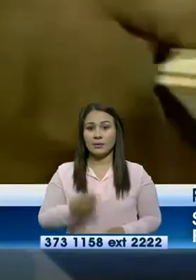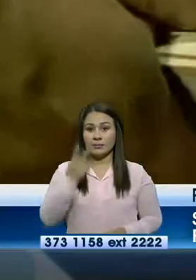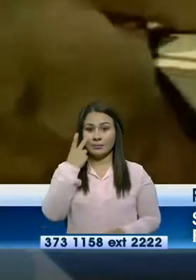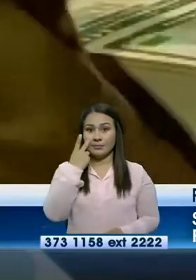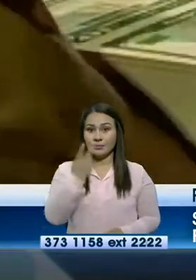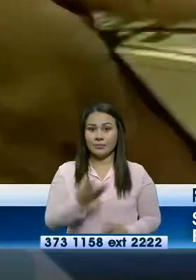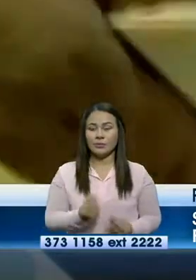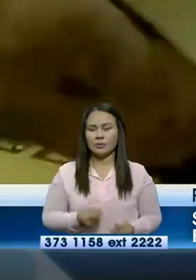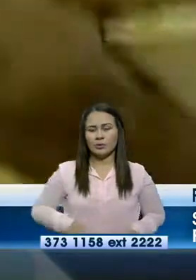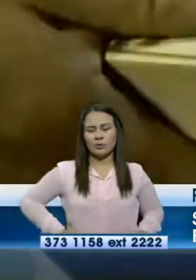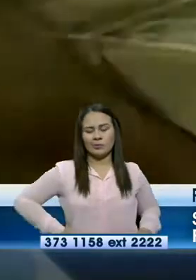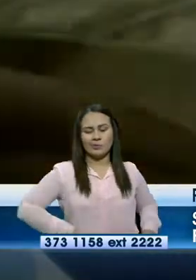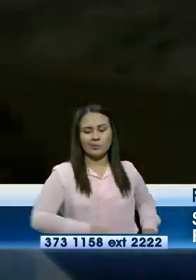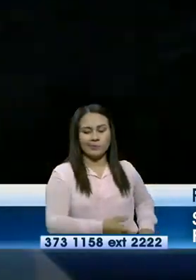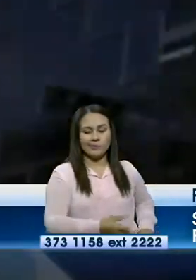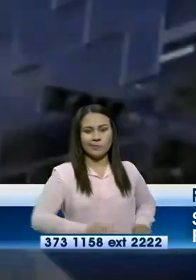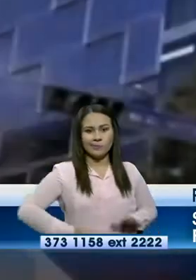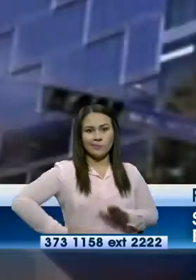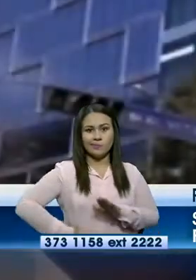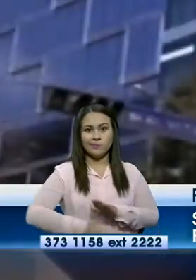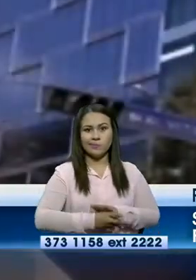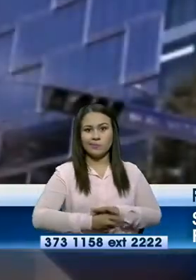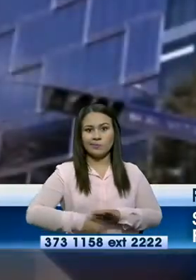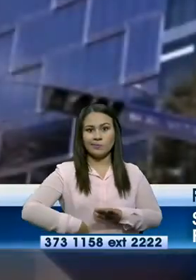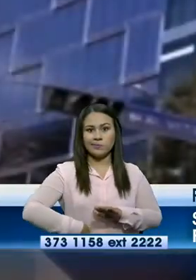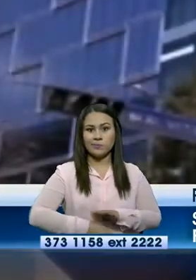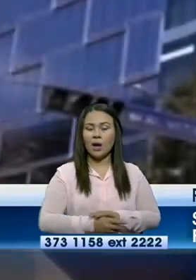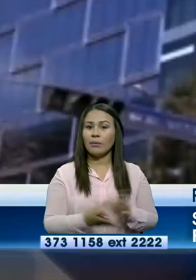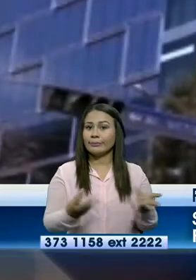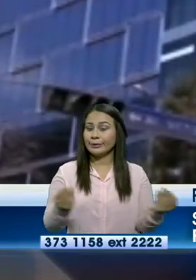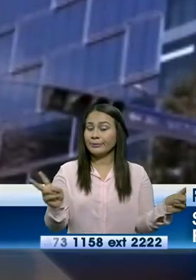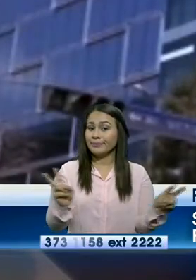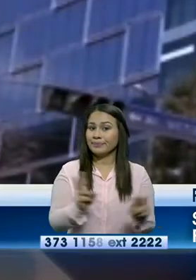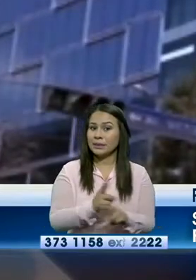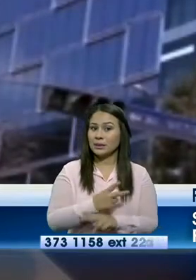de las coimas y otros laberintos, informó Jorge Escobar.